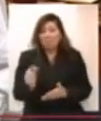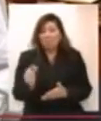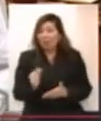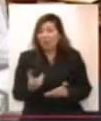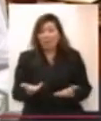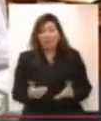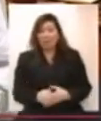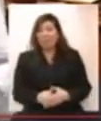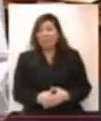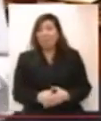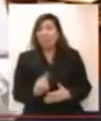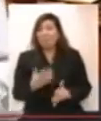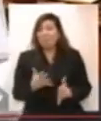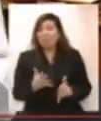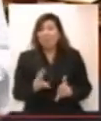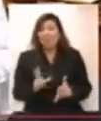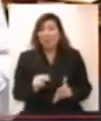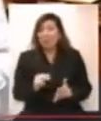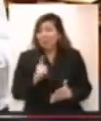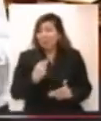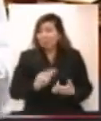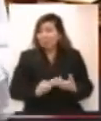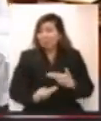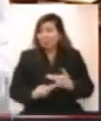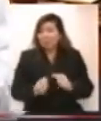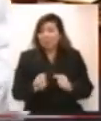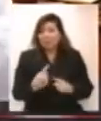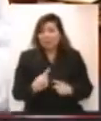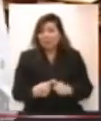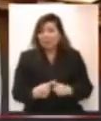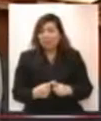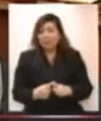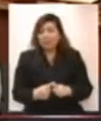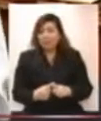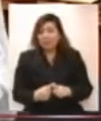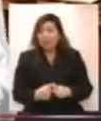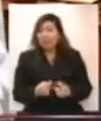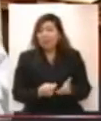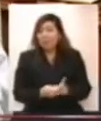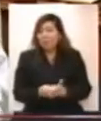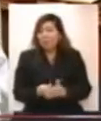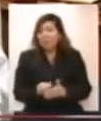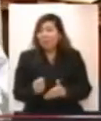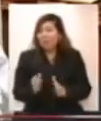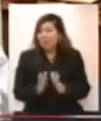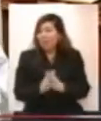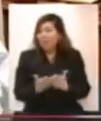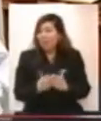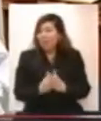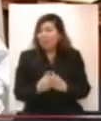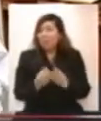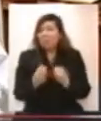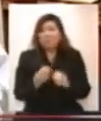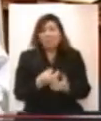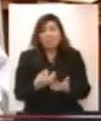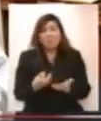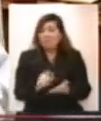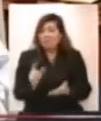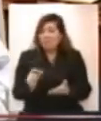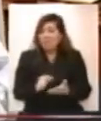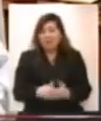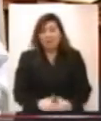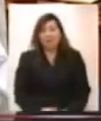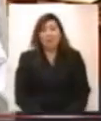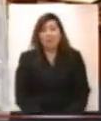muy barato. Y parece que no están trasladando las exoneraciones al costo de los libros, porque si no serían mucho